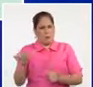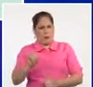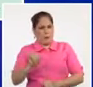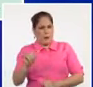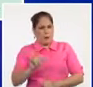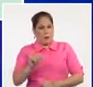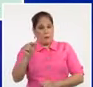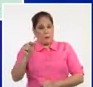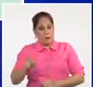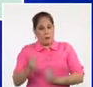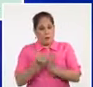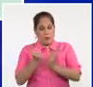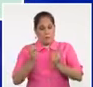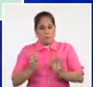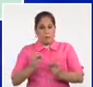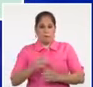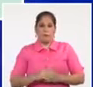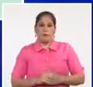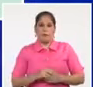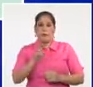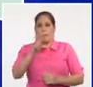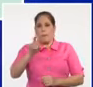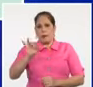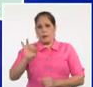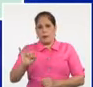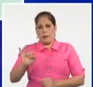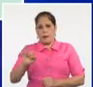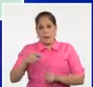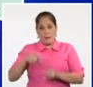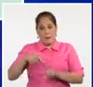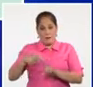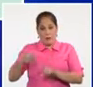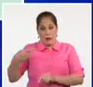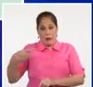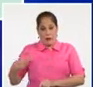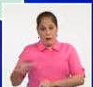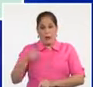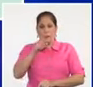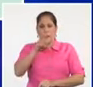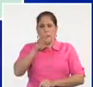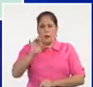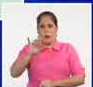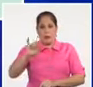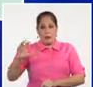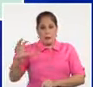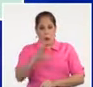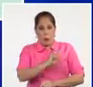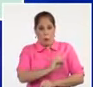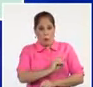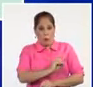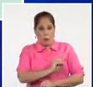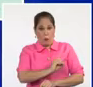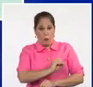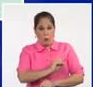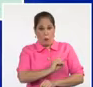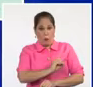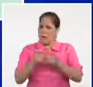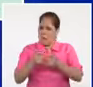de casos autóctonos, 27 más, 186 en total, elevada